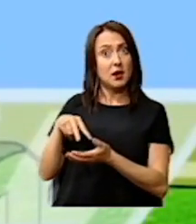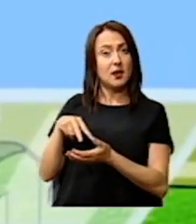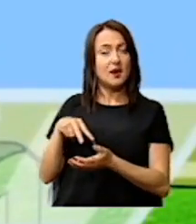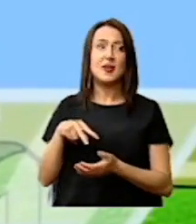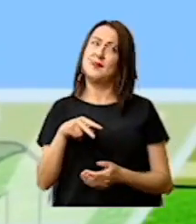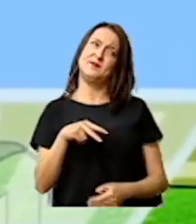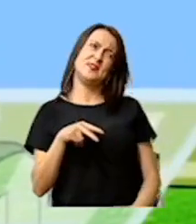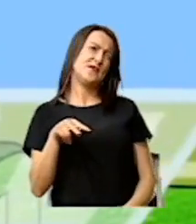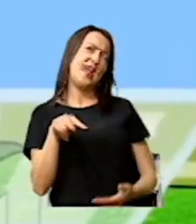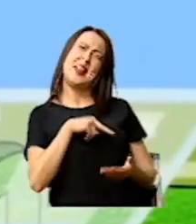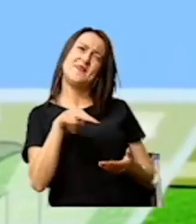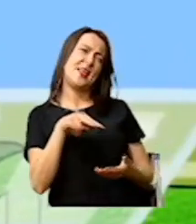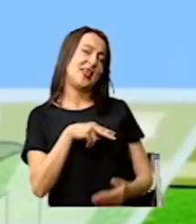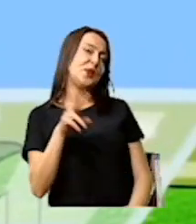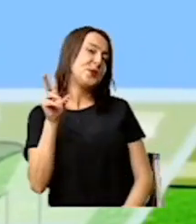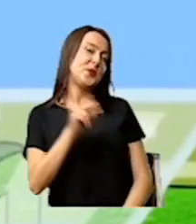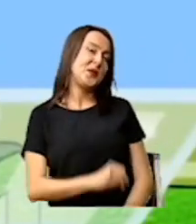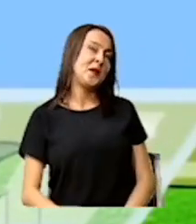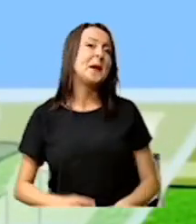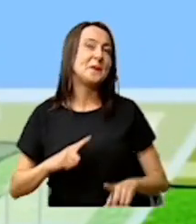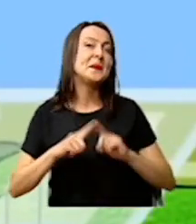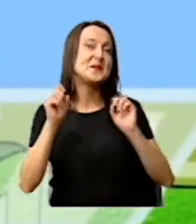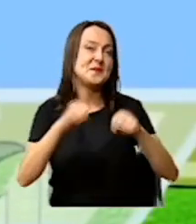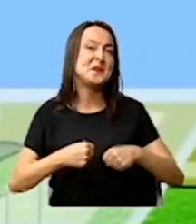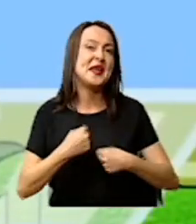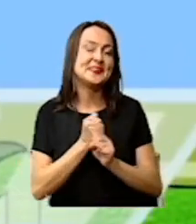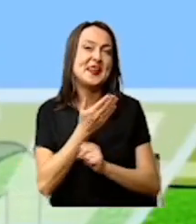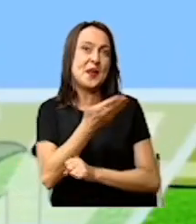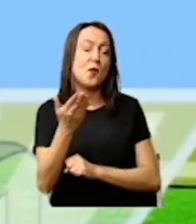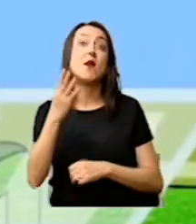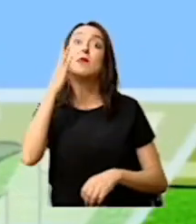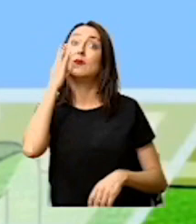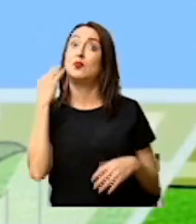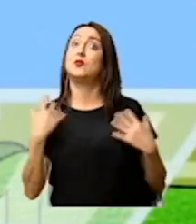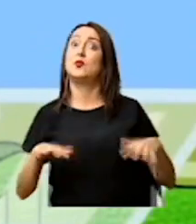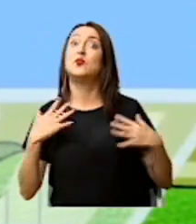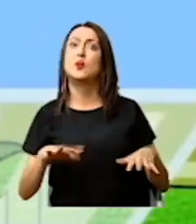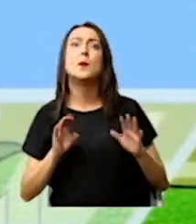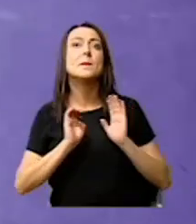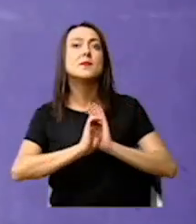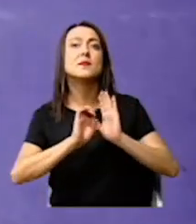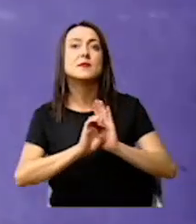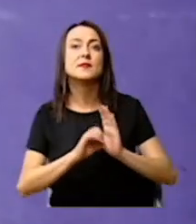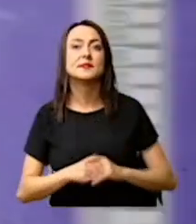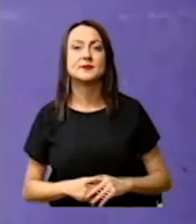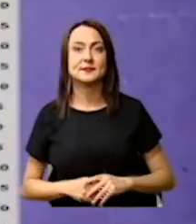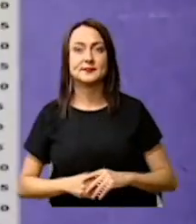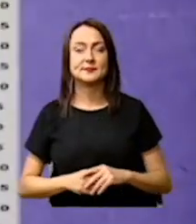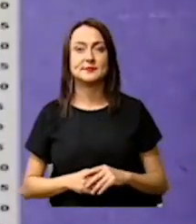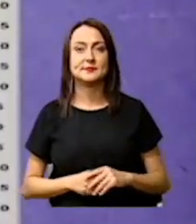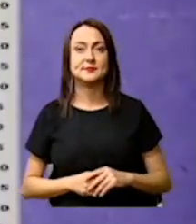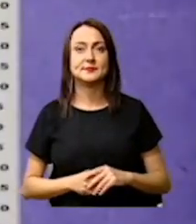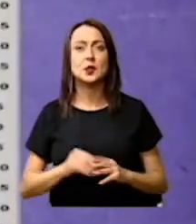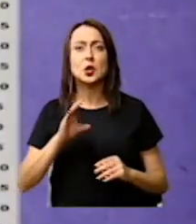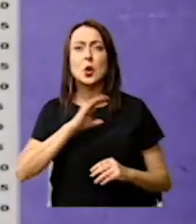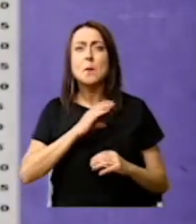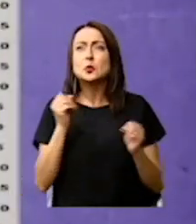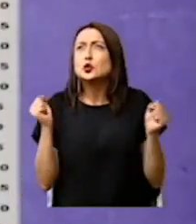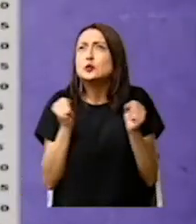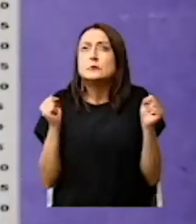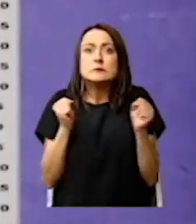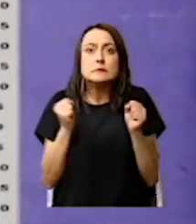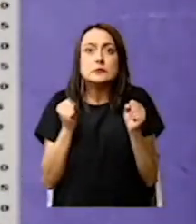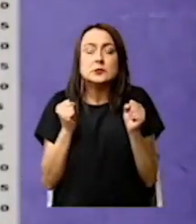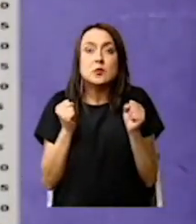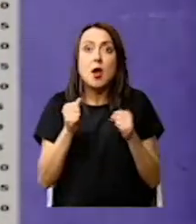como bailar no. Pero puede hacer cosas muy increíbles. Como por ejemplo, en condiciones de mucho frío, el